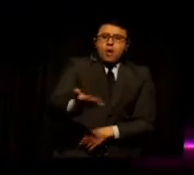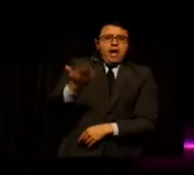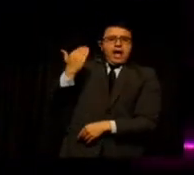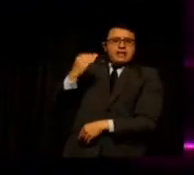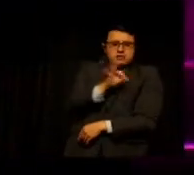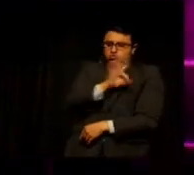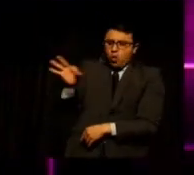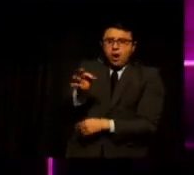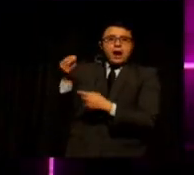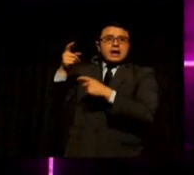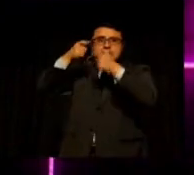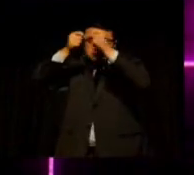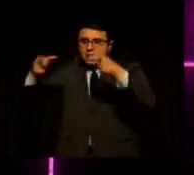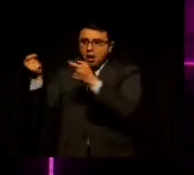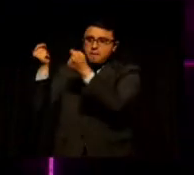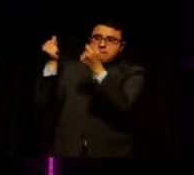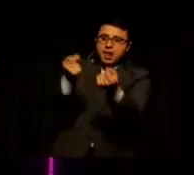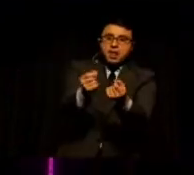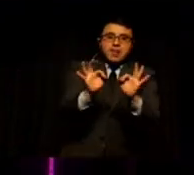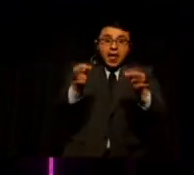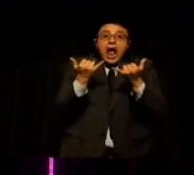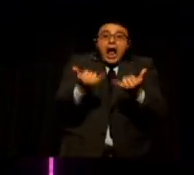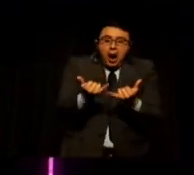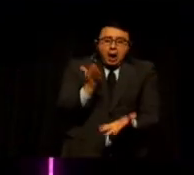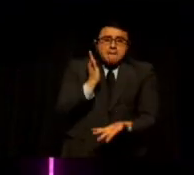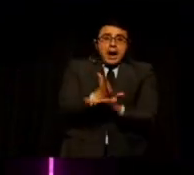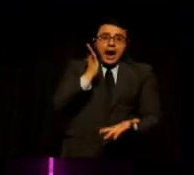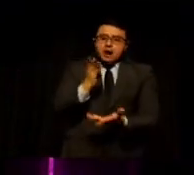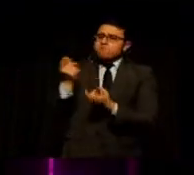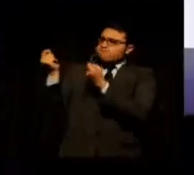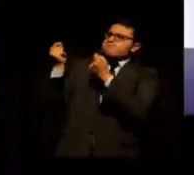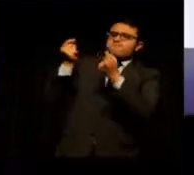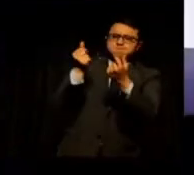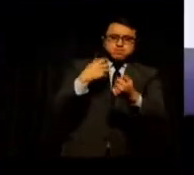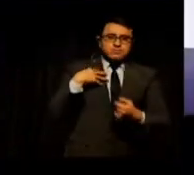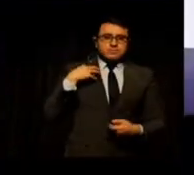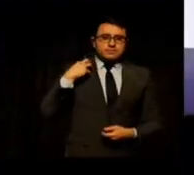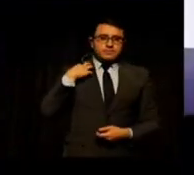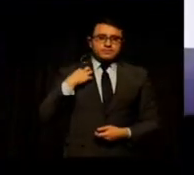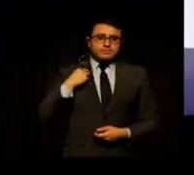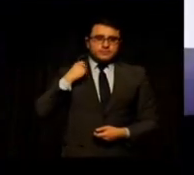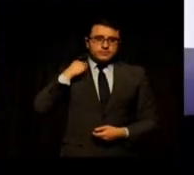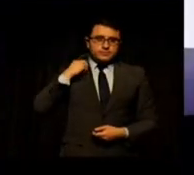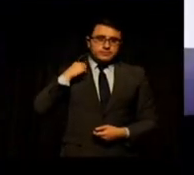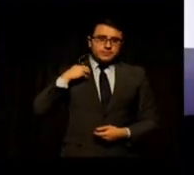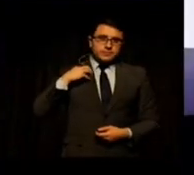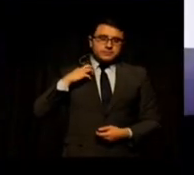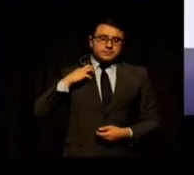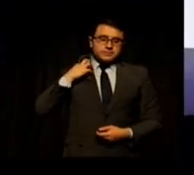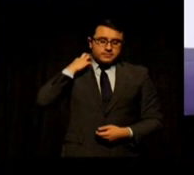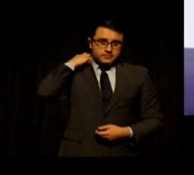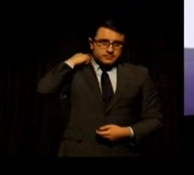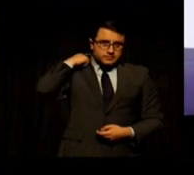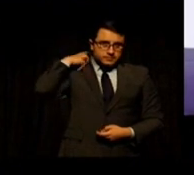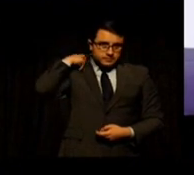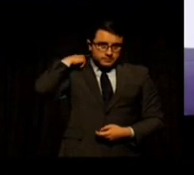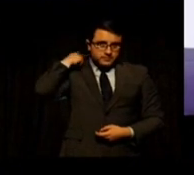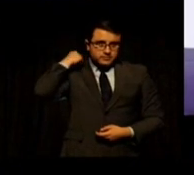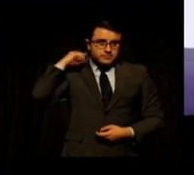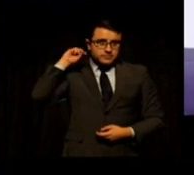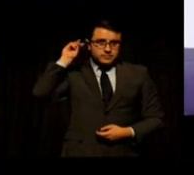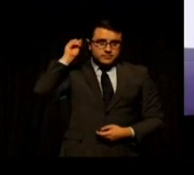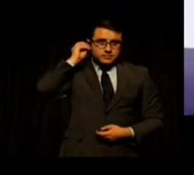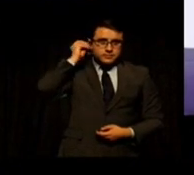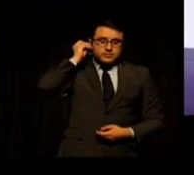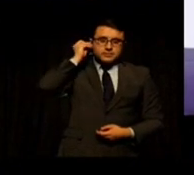y yo debo decir que la gran pauta de aceleración para llegar a ellos ha sido el fintech y ha sido también